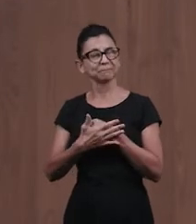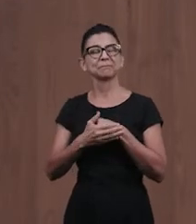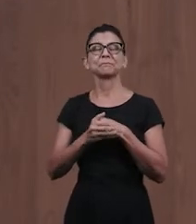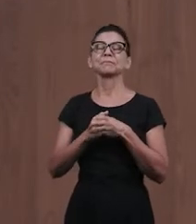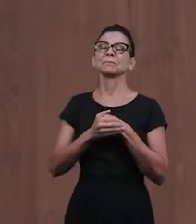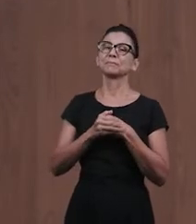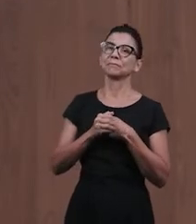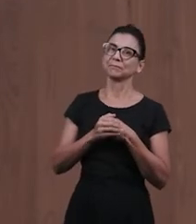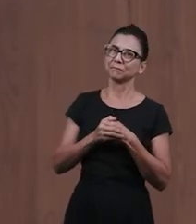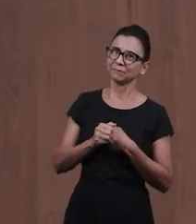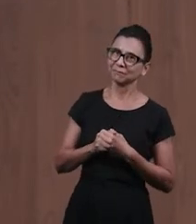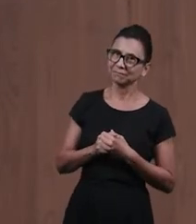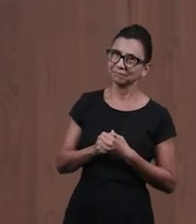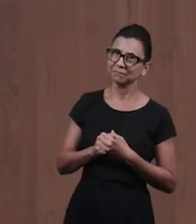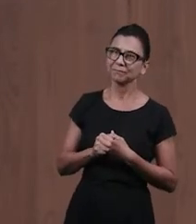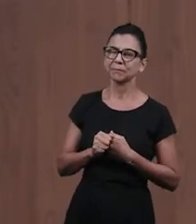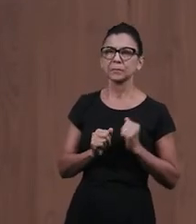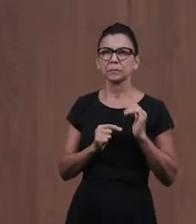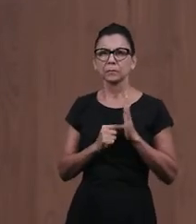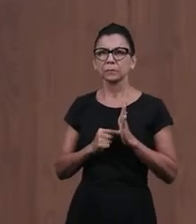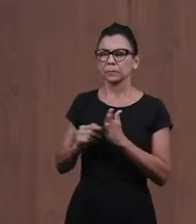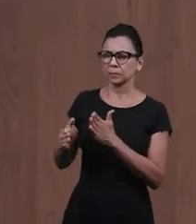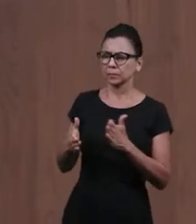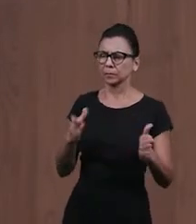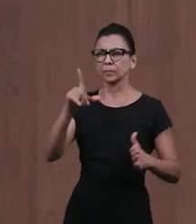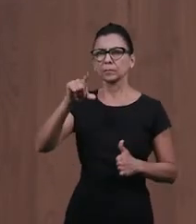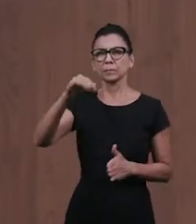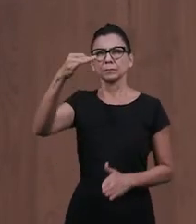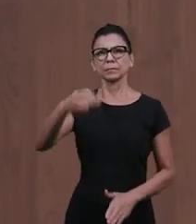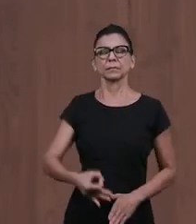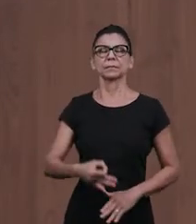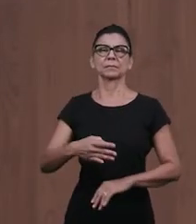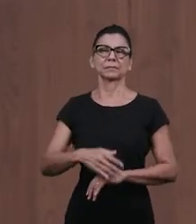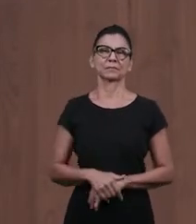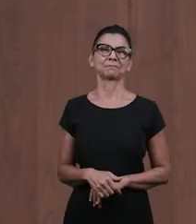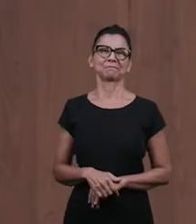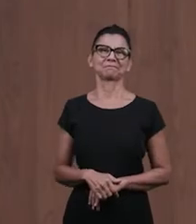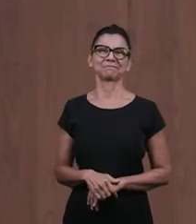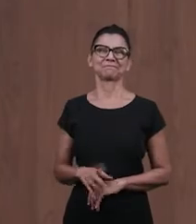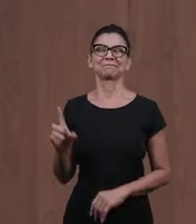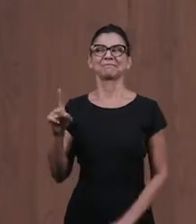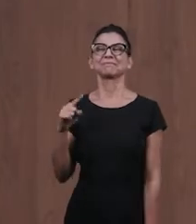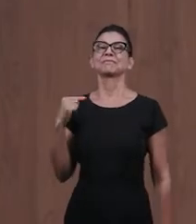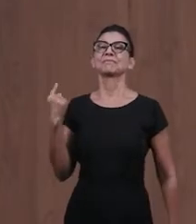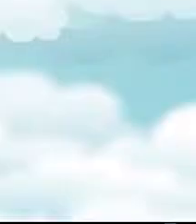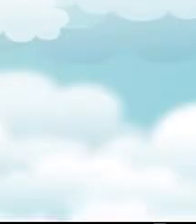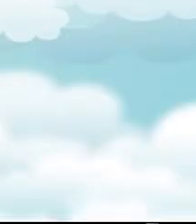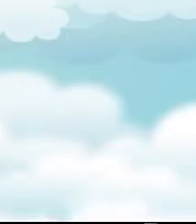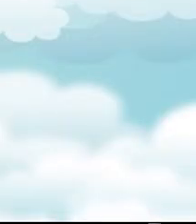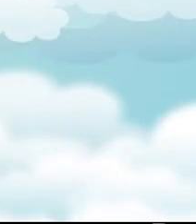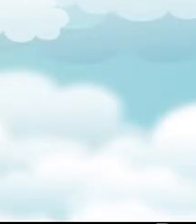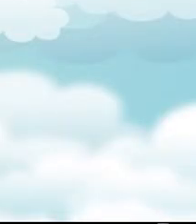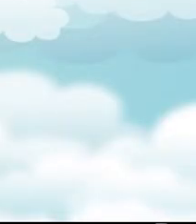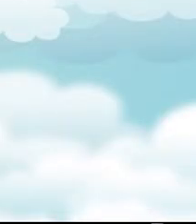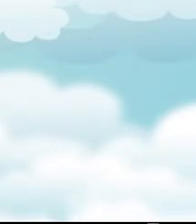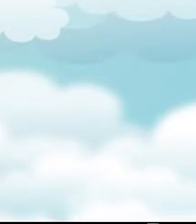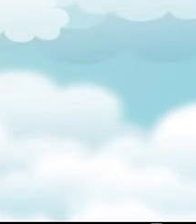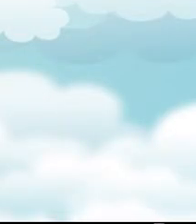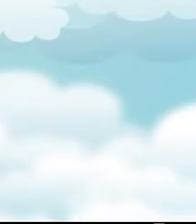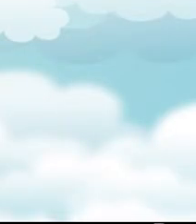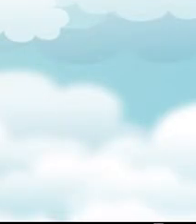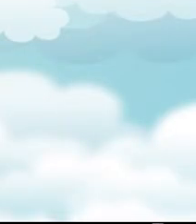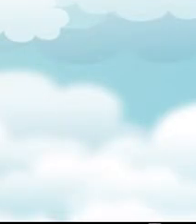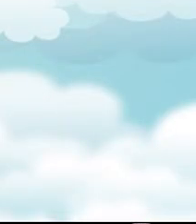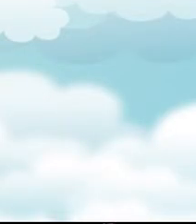a protegernos, para consolarnos, para darnos dirección correcta. Y nosotros